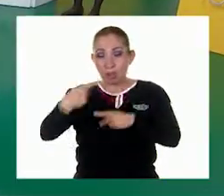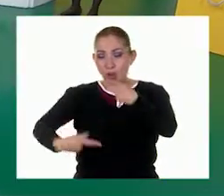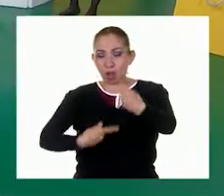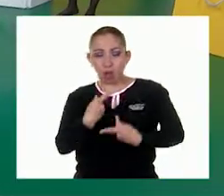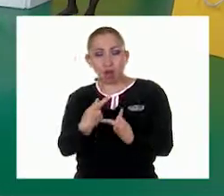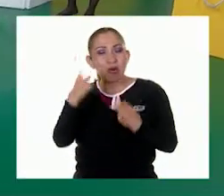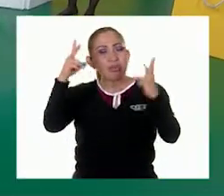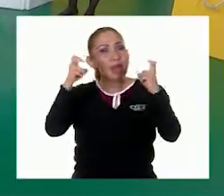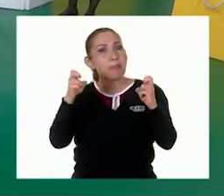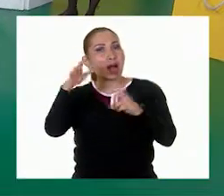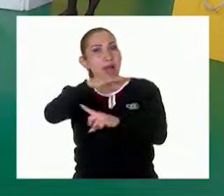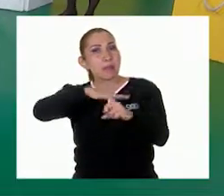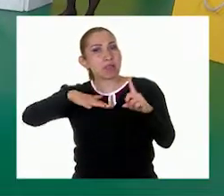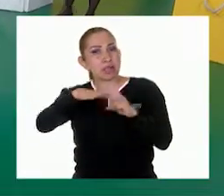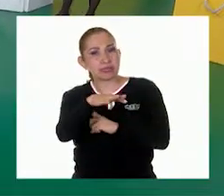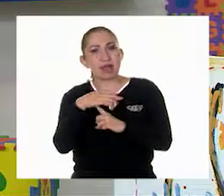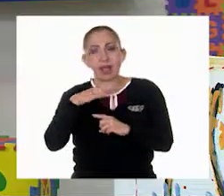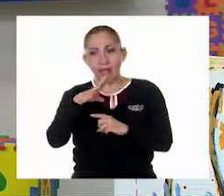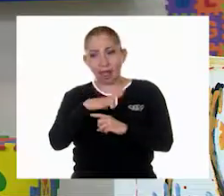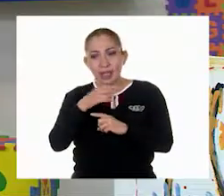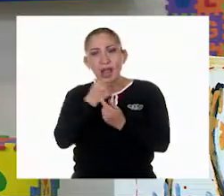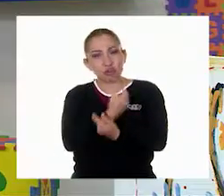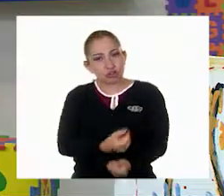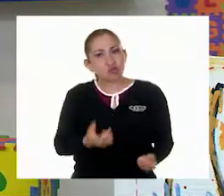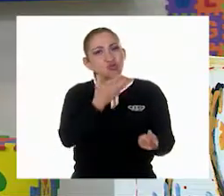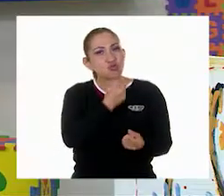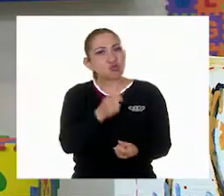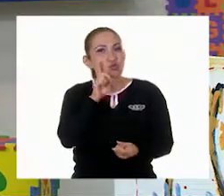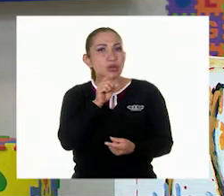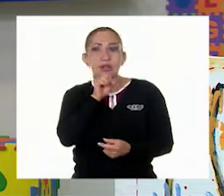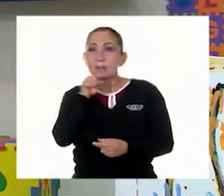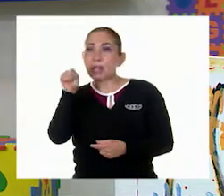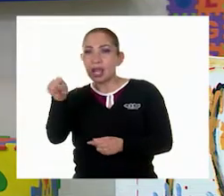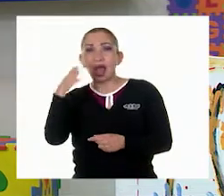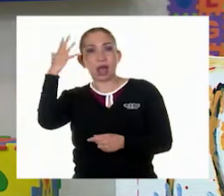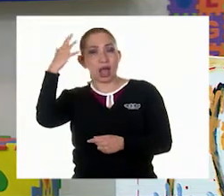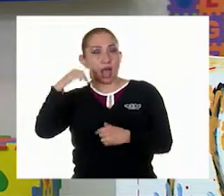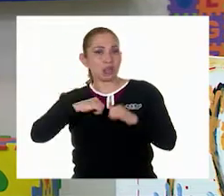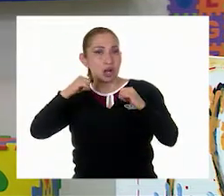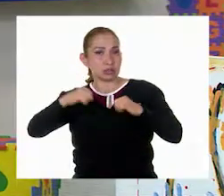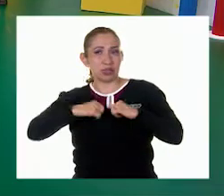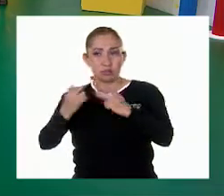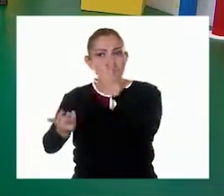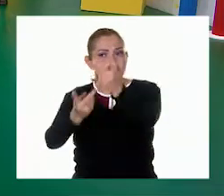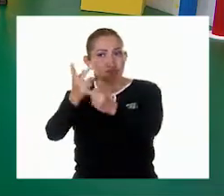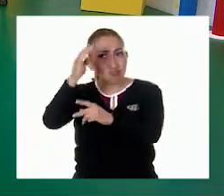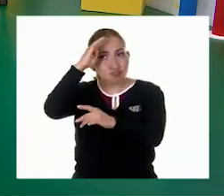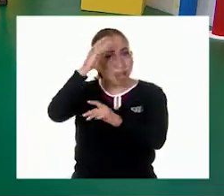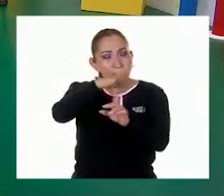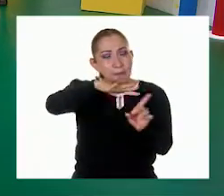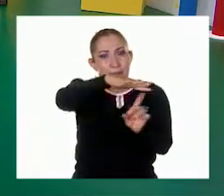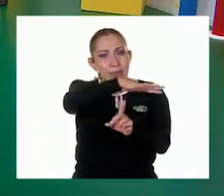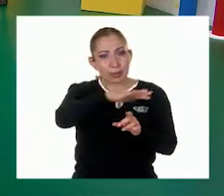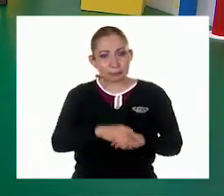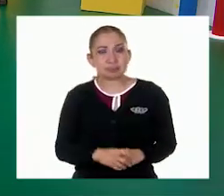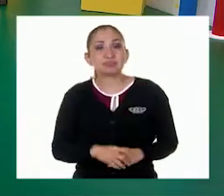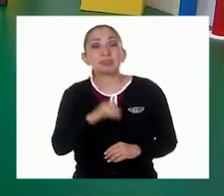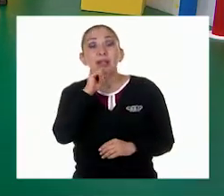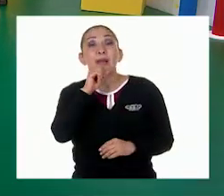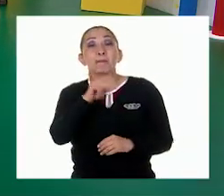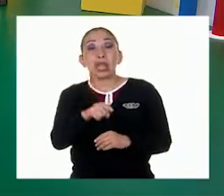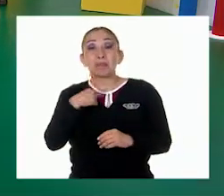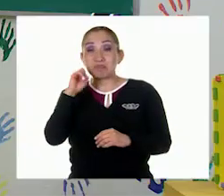sobre temas ambientales que se hacen a las niñas y a los niños y también a los adolescentes. Además de